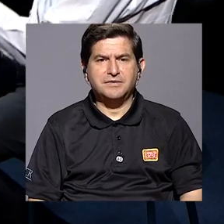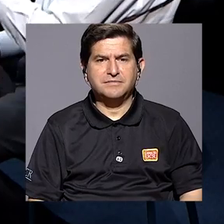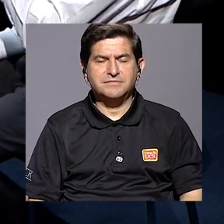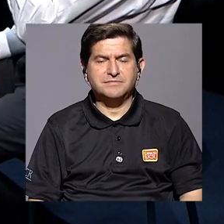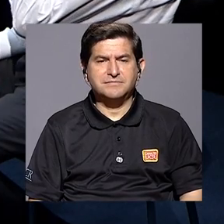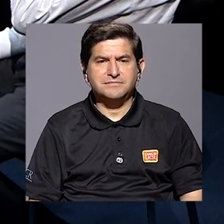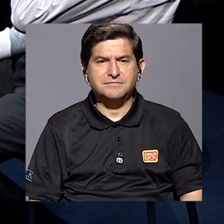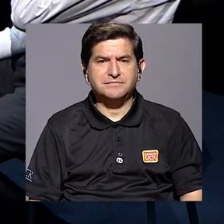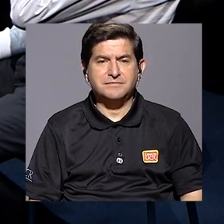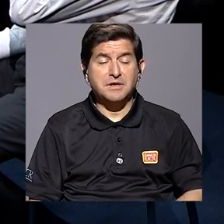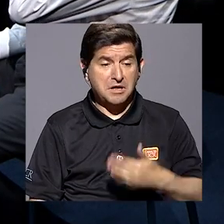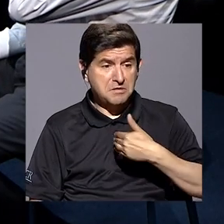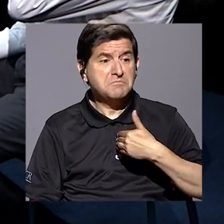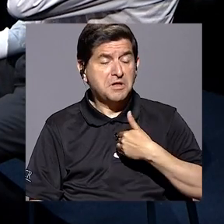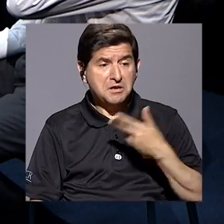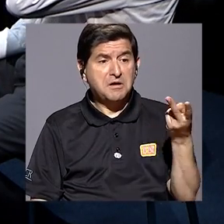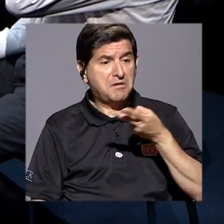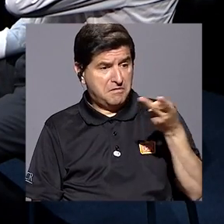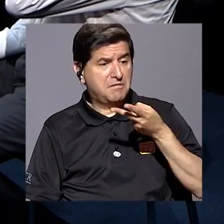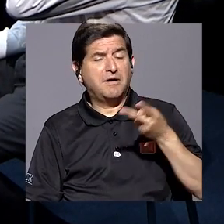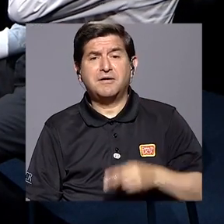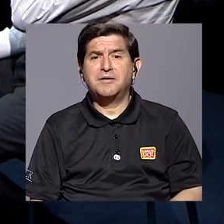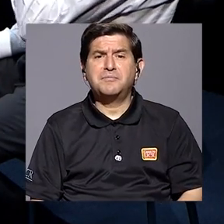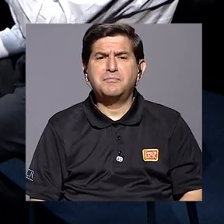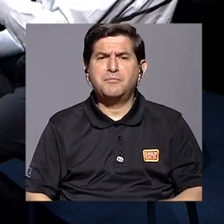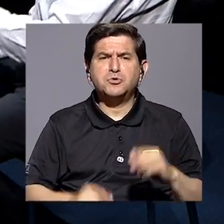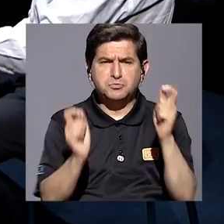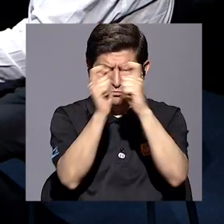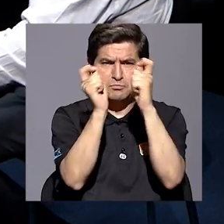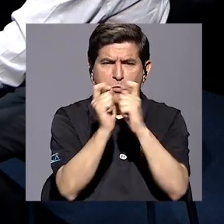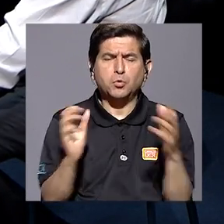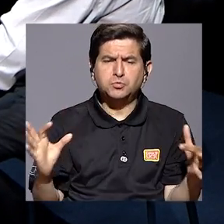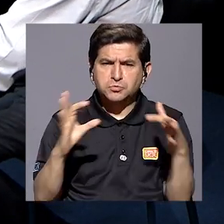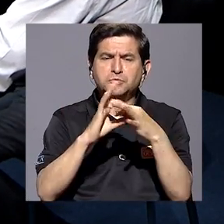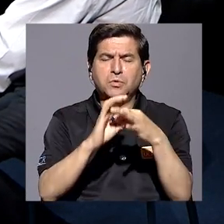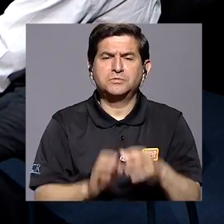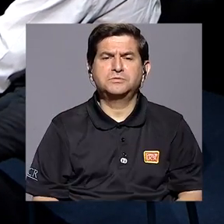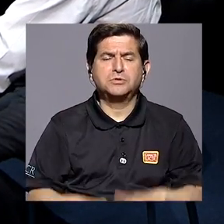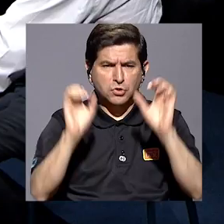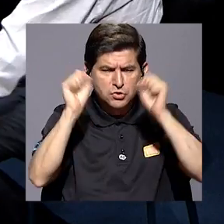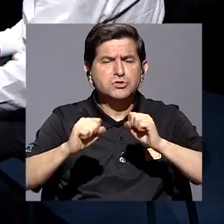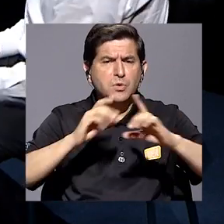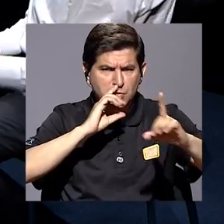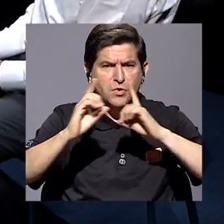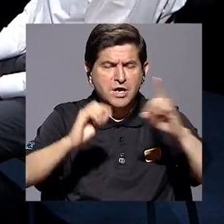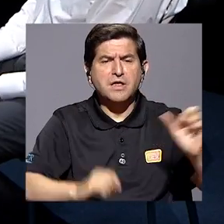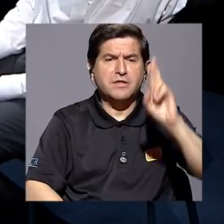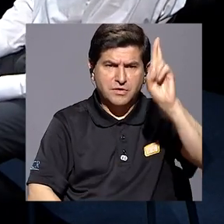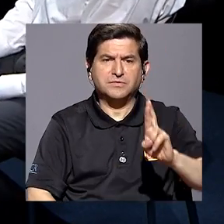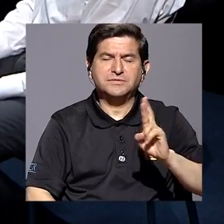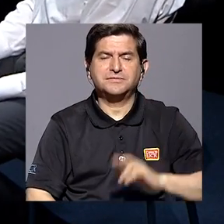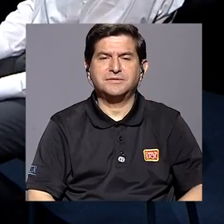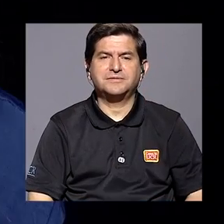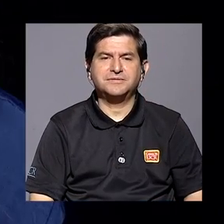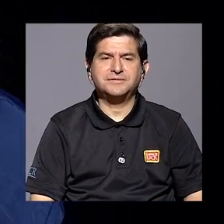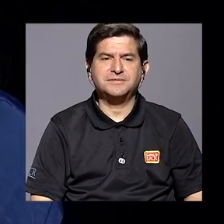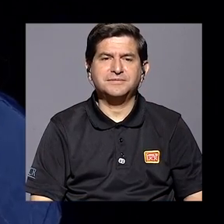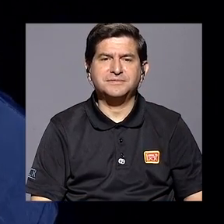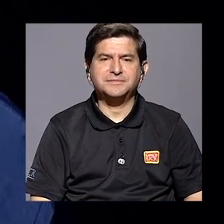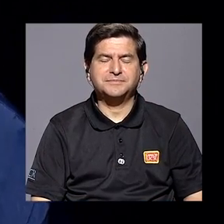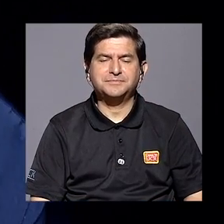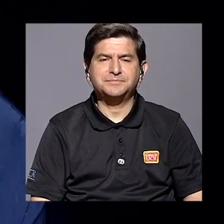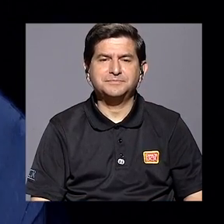antagónicos etcétera tienen muchos tienen varios puntos de conexión o sea es posible el diálogo en costa rica es